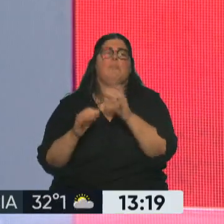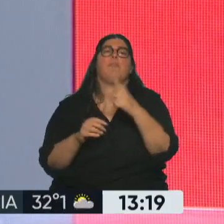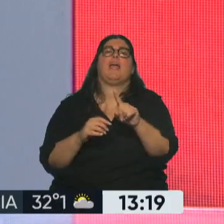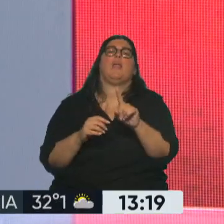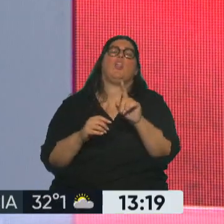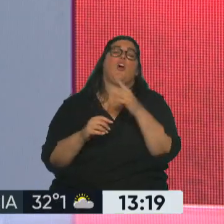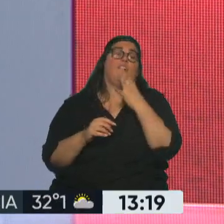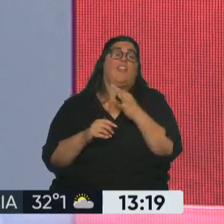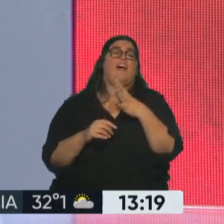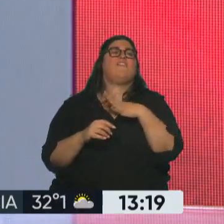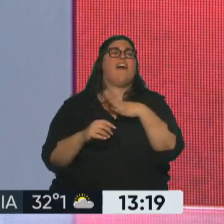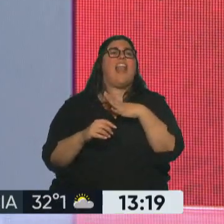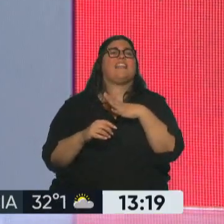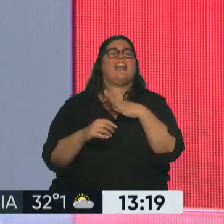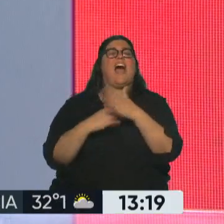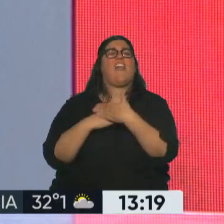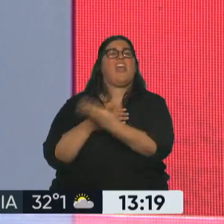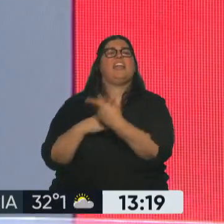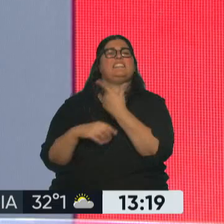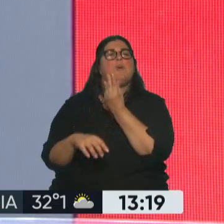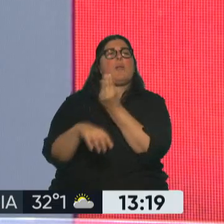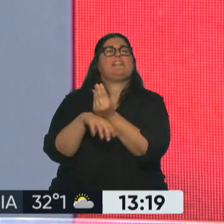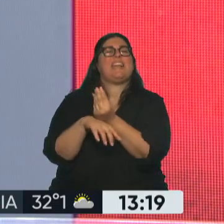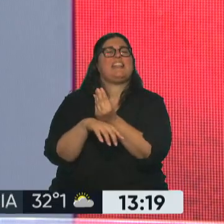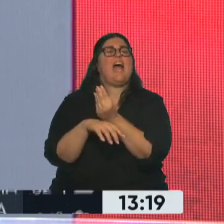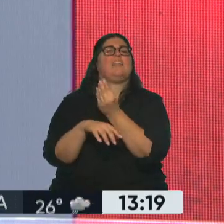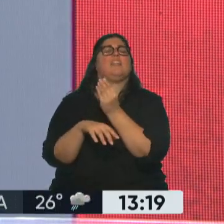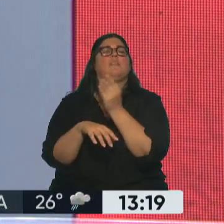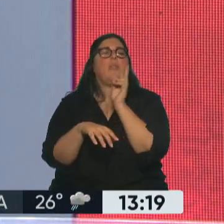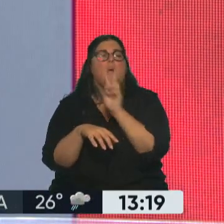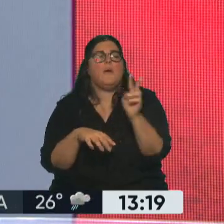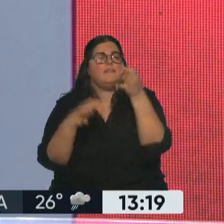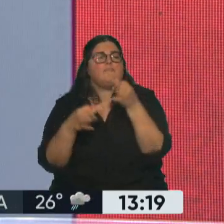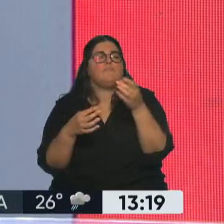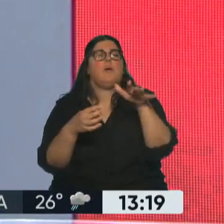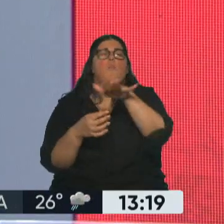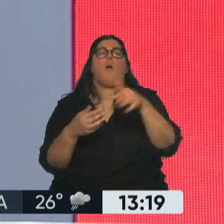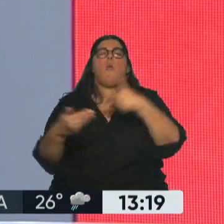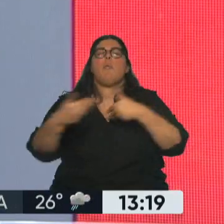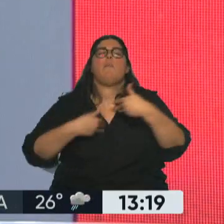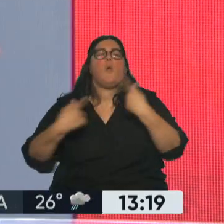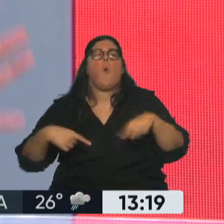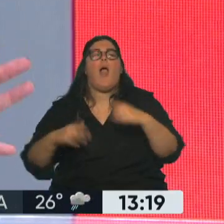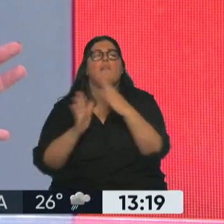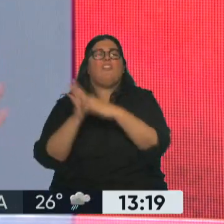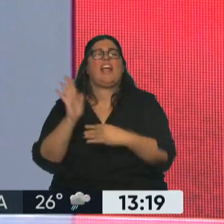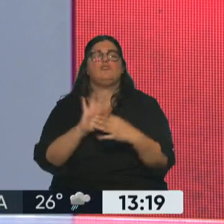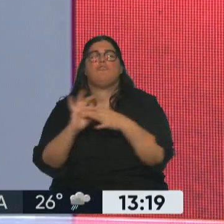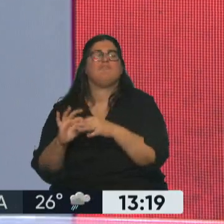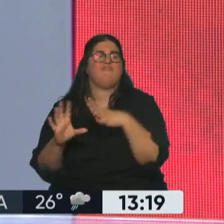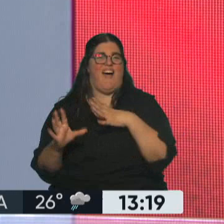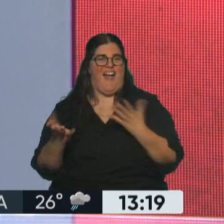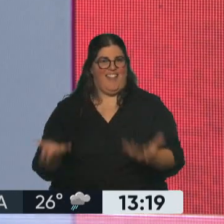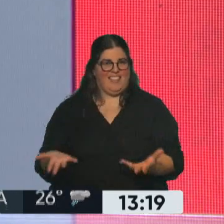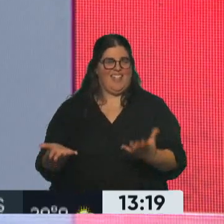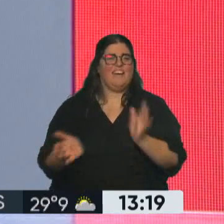logra representar las demandas populares. Y por eso se ha concentrado en 2 polos completamente opuestos, que es